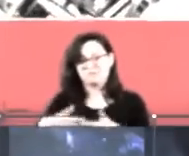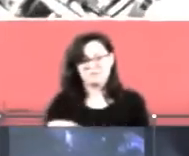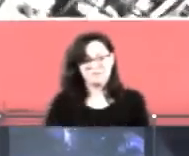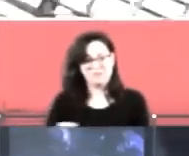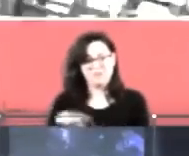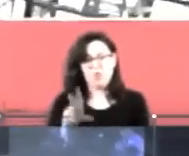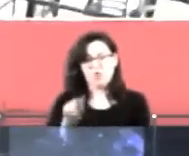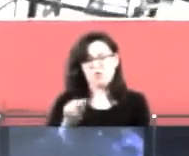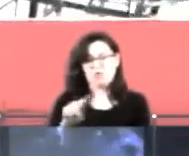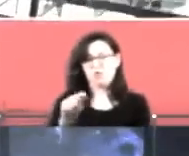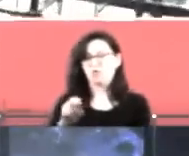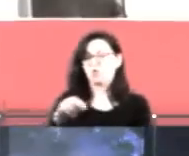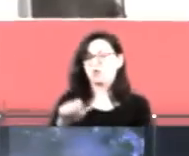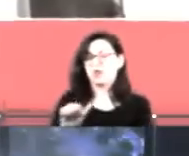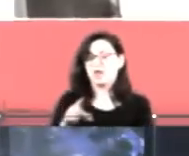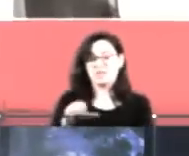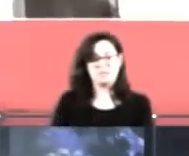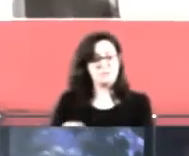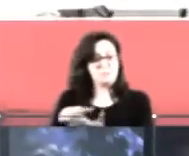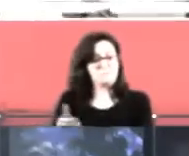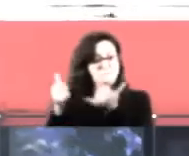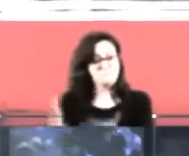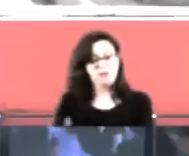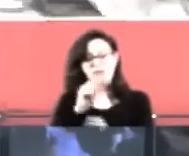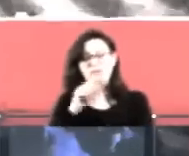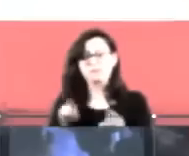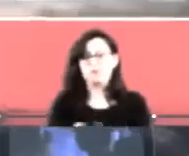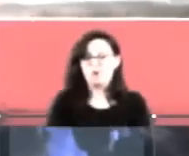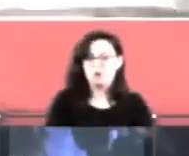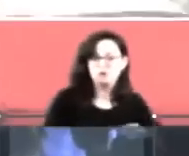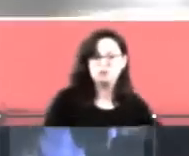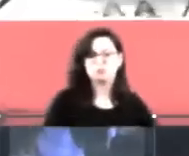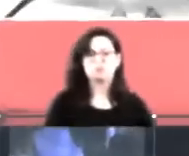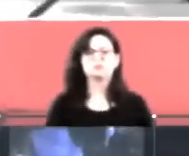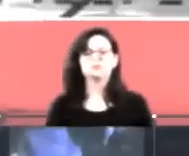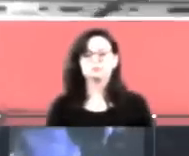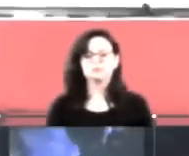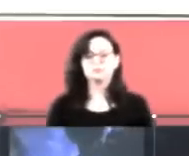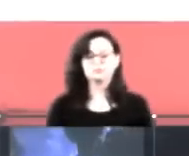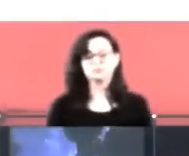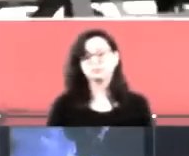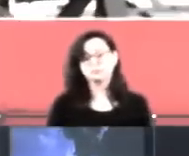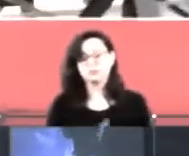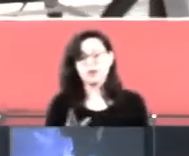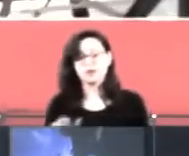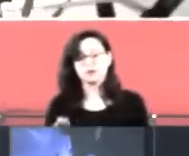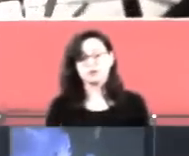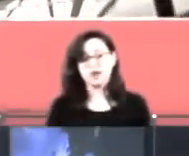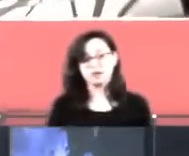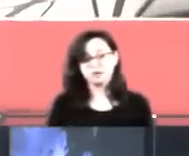sea, ¿sigue costando los mismos 8 mil millones de dólares? 8.915 fue el costo